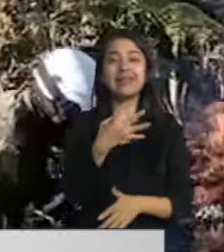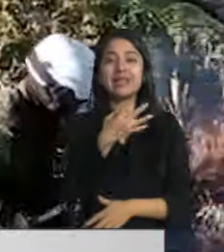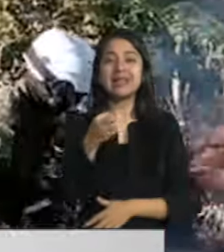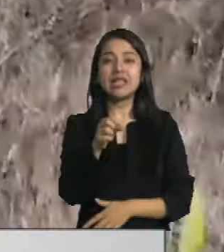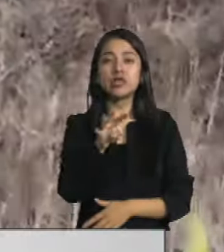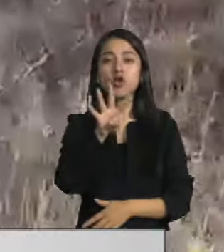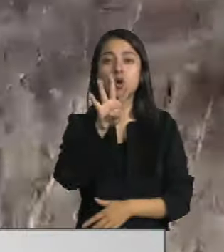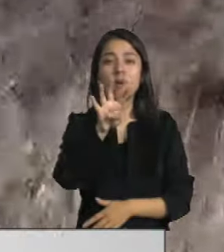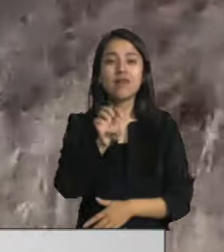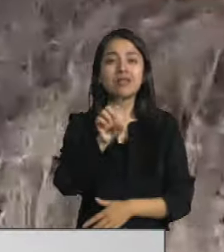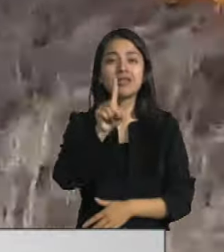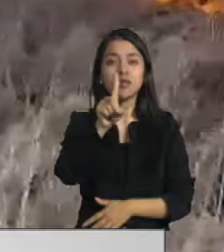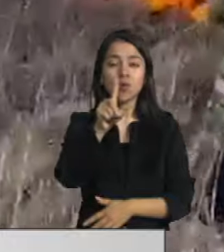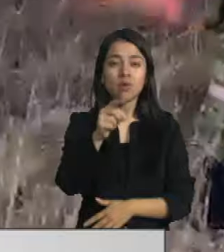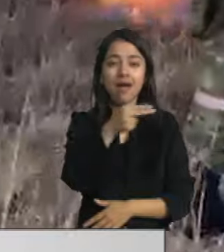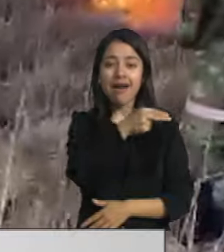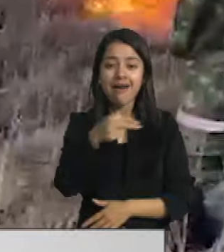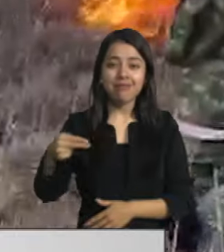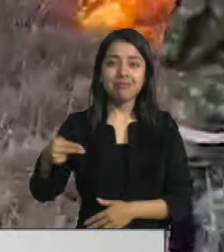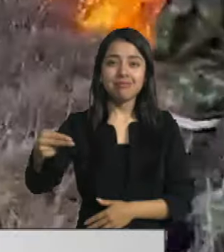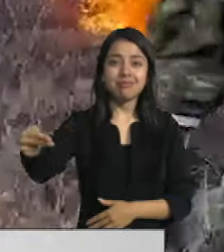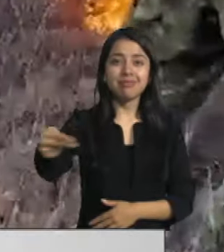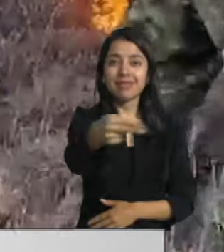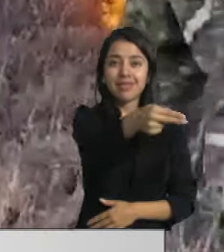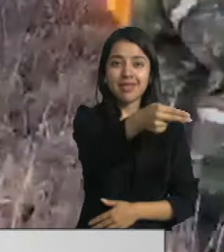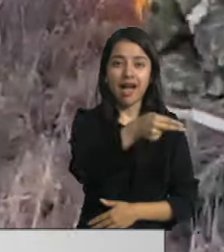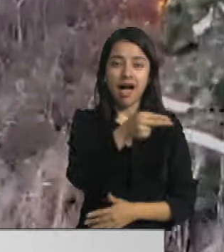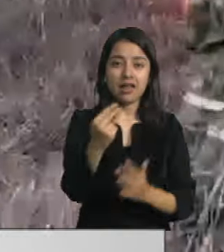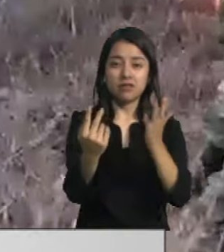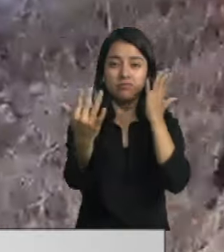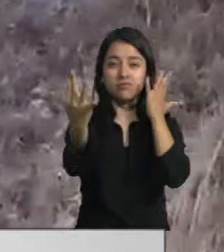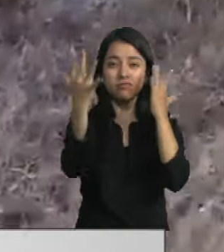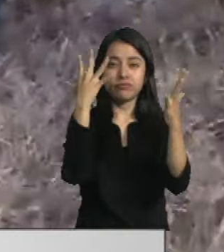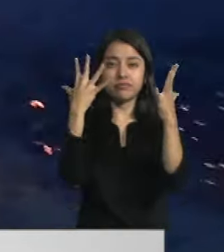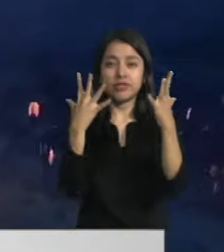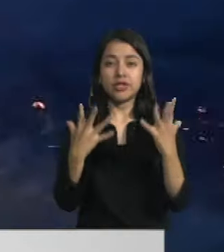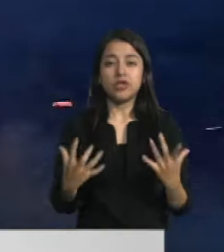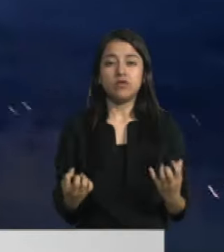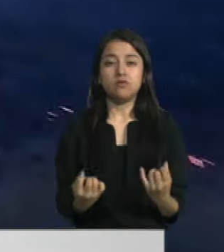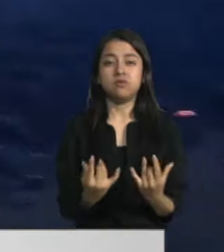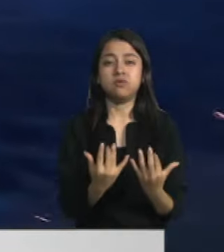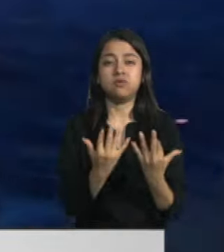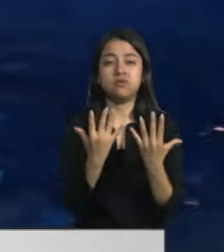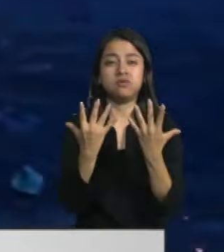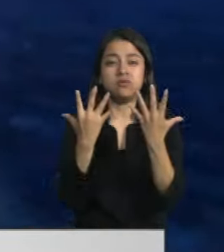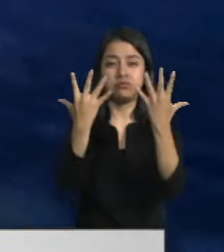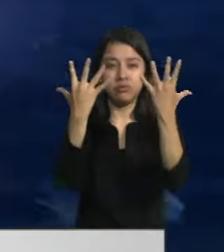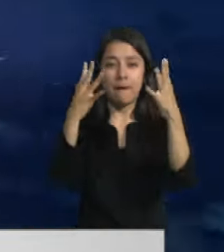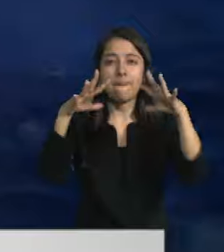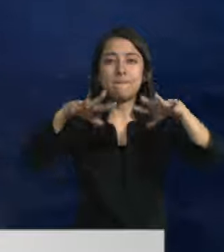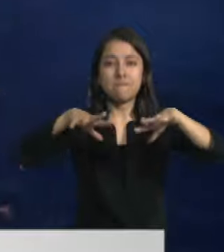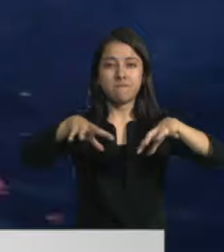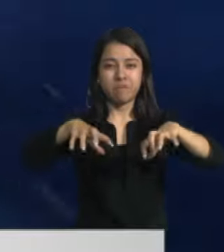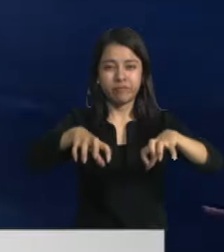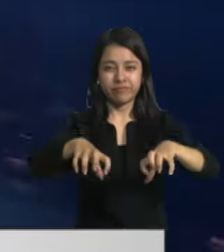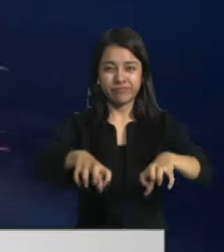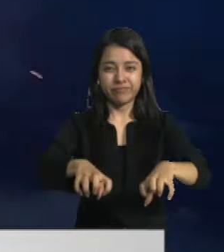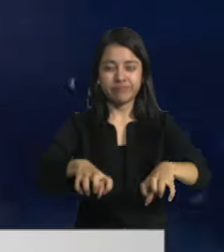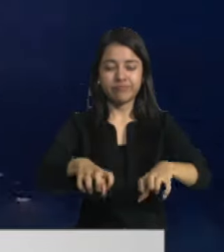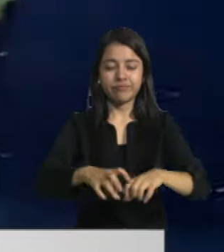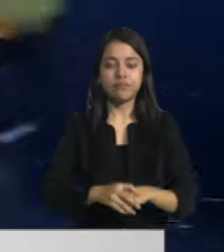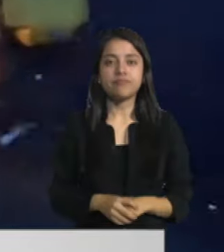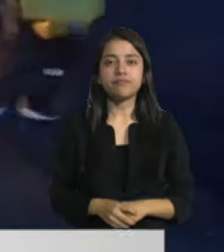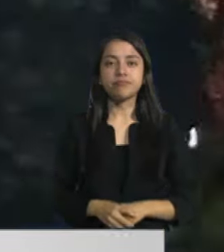8.391 hectáreas de bosque afectadas. Ha sido necesario también el apoyo por parte de aeronaves de la Fuerza Pública,